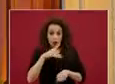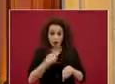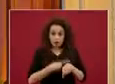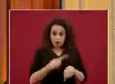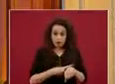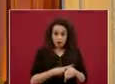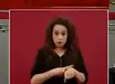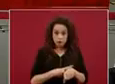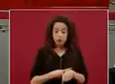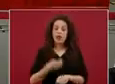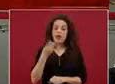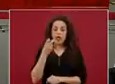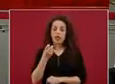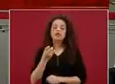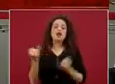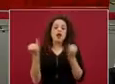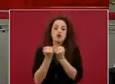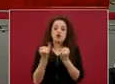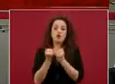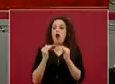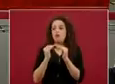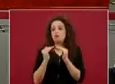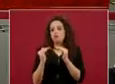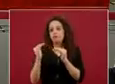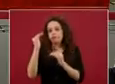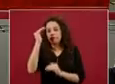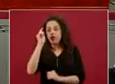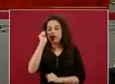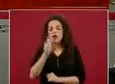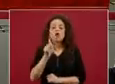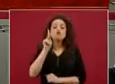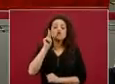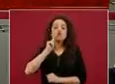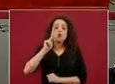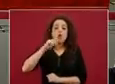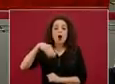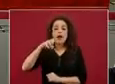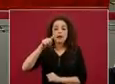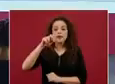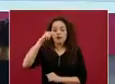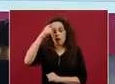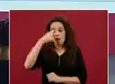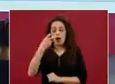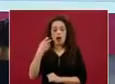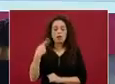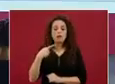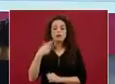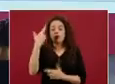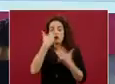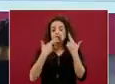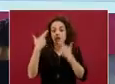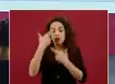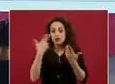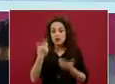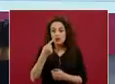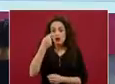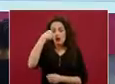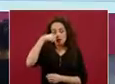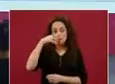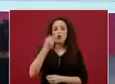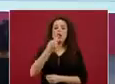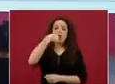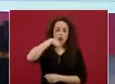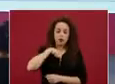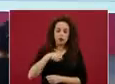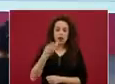hayan incrementado la cantidad de muestras que en su momento se han tomado a estas personas, el porcentaje de